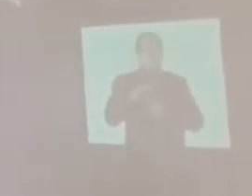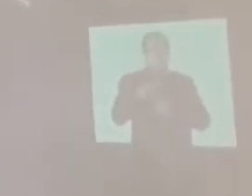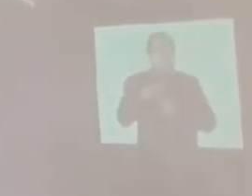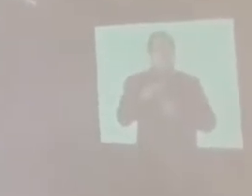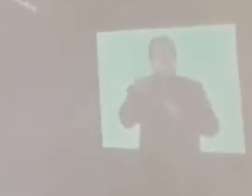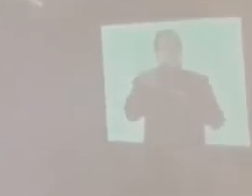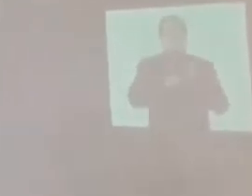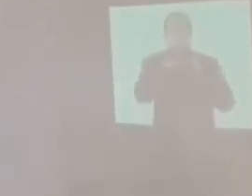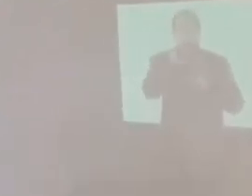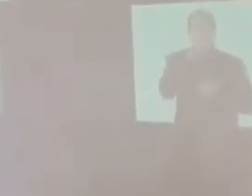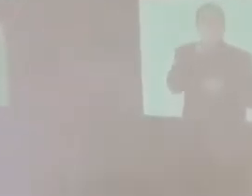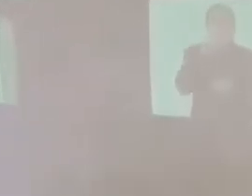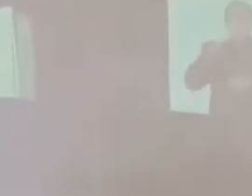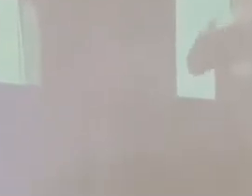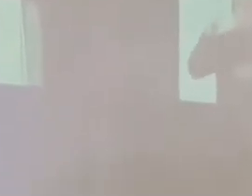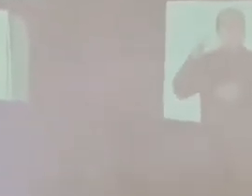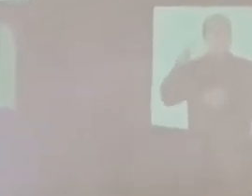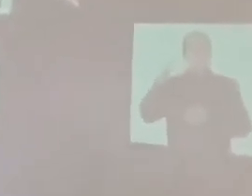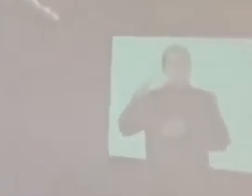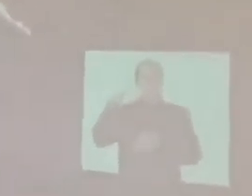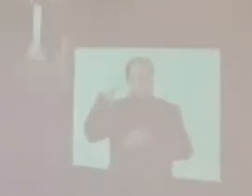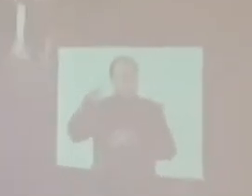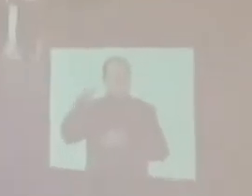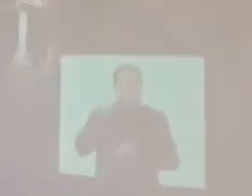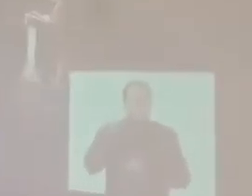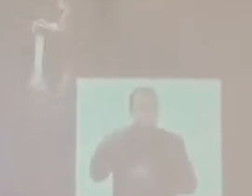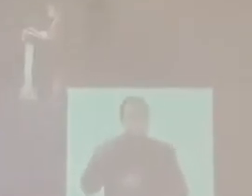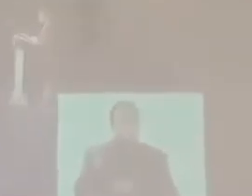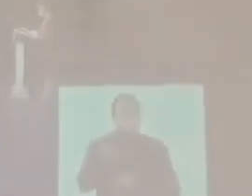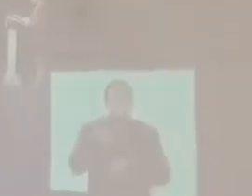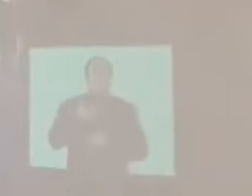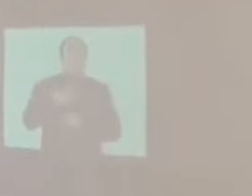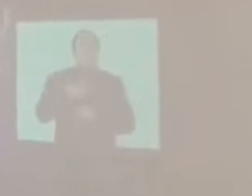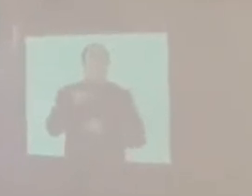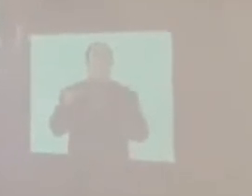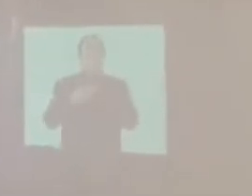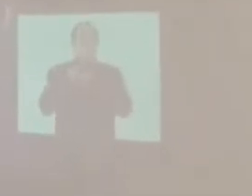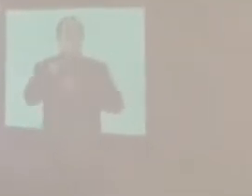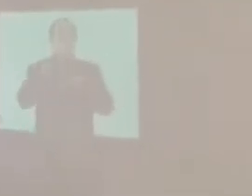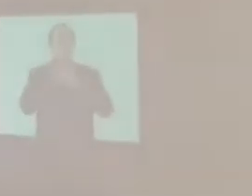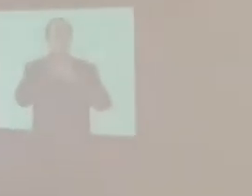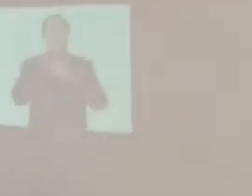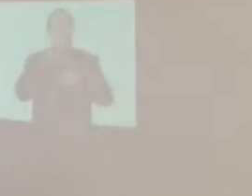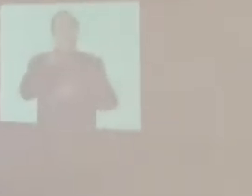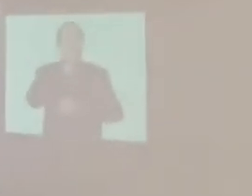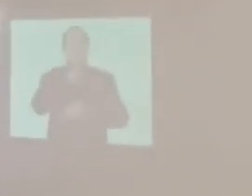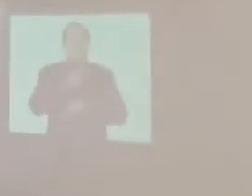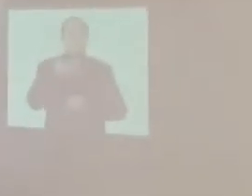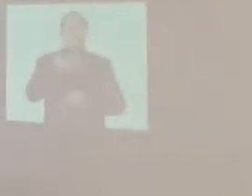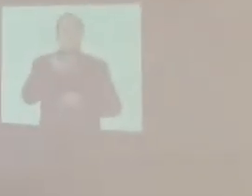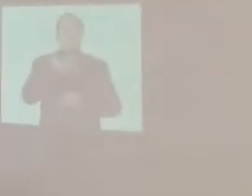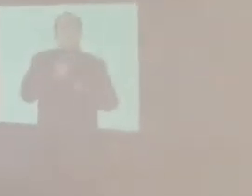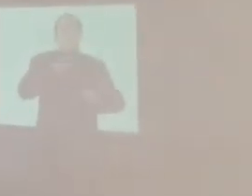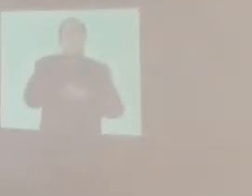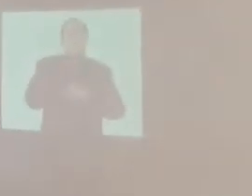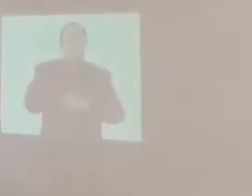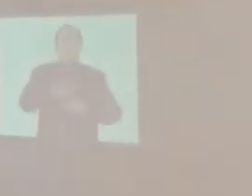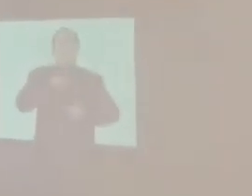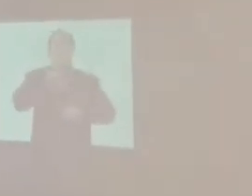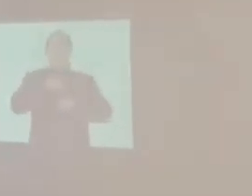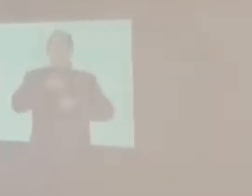justamente cuando se produce mayor ozono. Se fortaleció la Agencia de Atención Animal, el Hospital Veterinario y